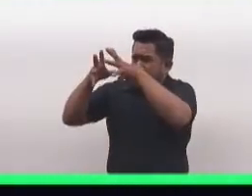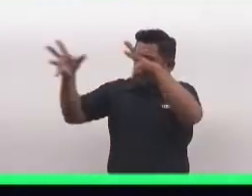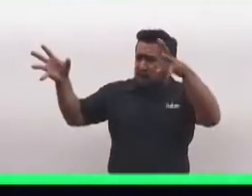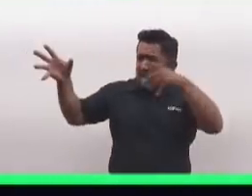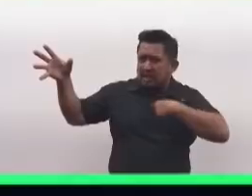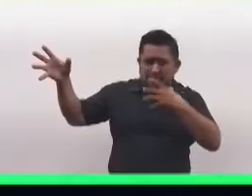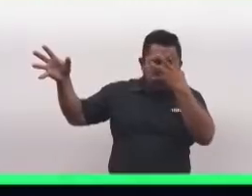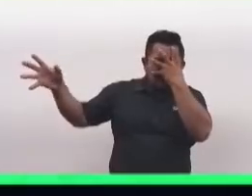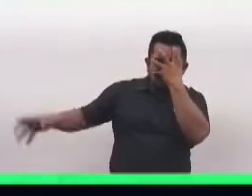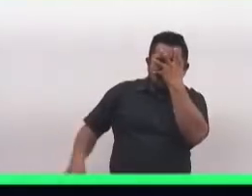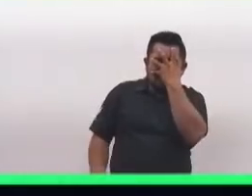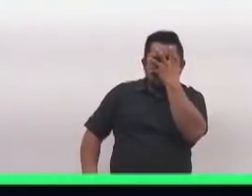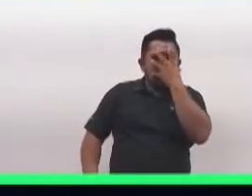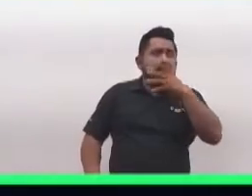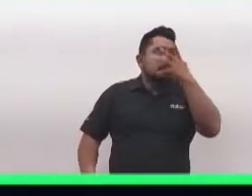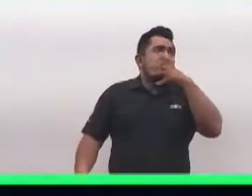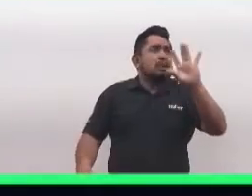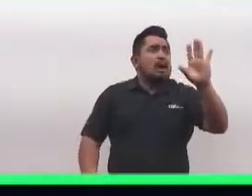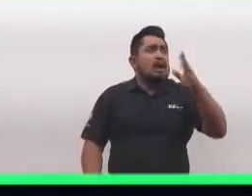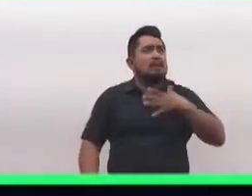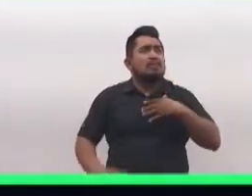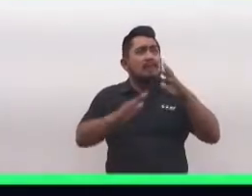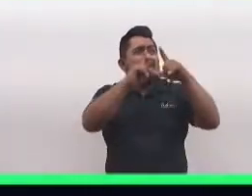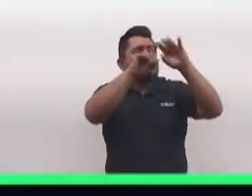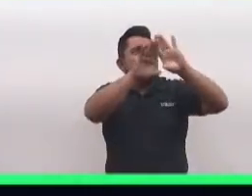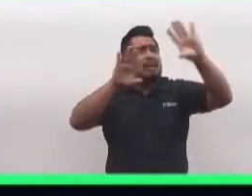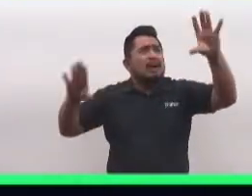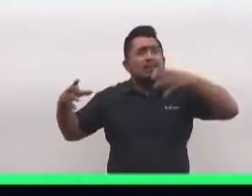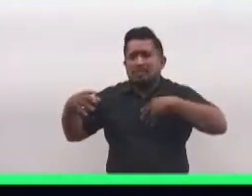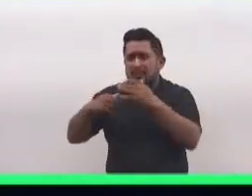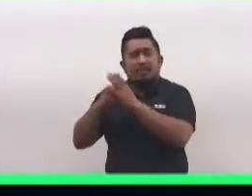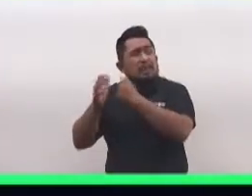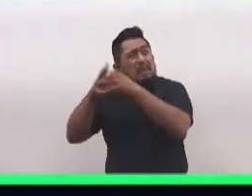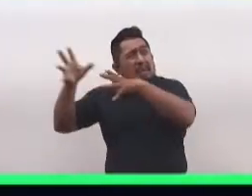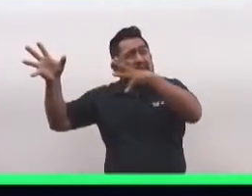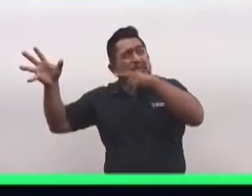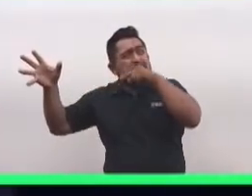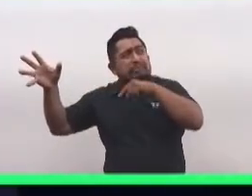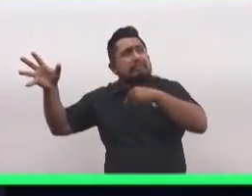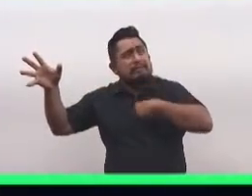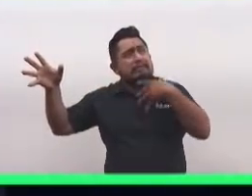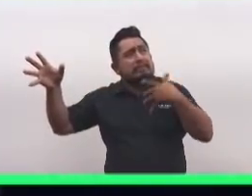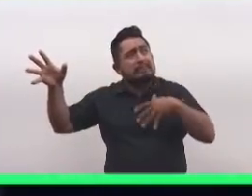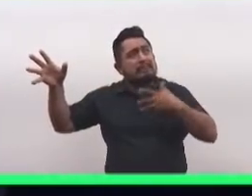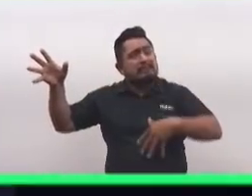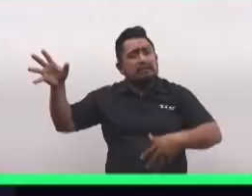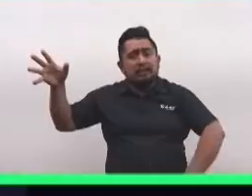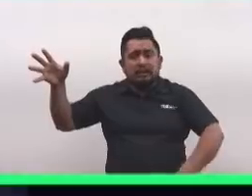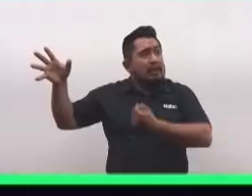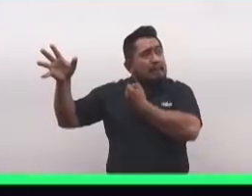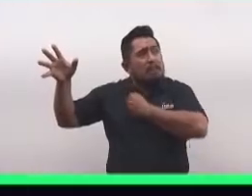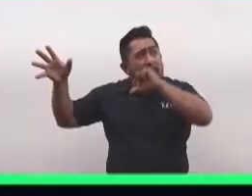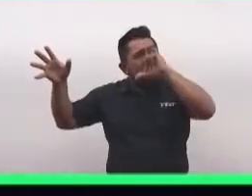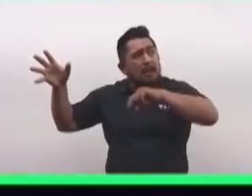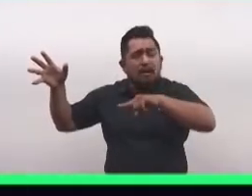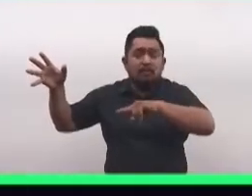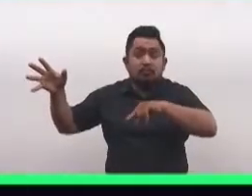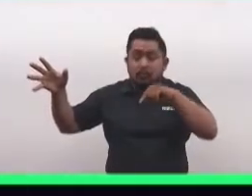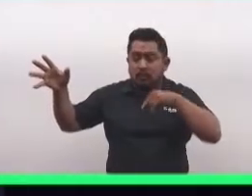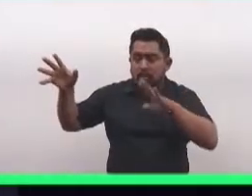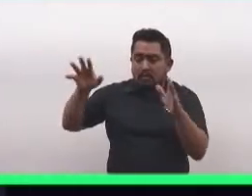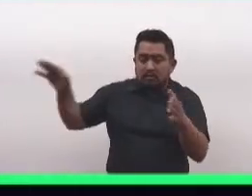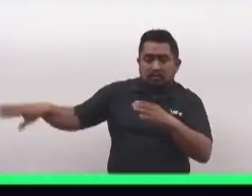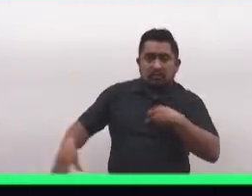avergonzaba no me avergonzaba tanto que no quisimos venir a la luz porque nuestras obras en ese momento siguen siendo malas obediencia en la